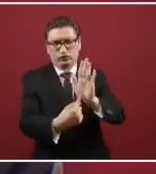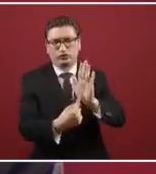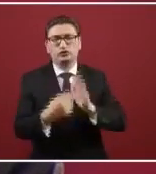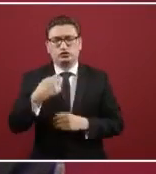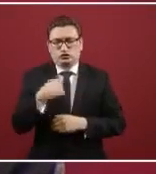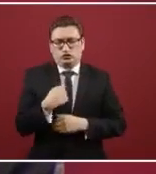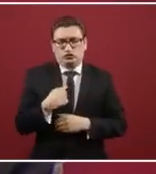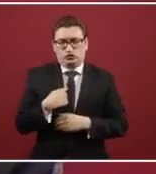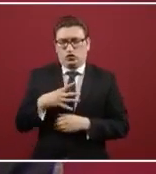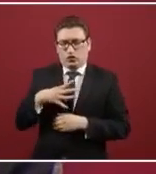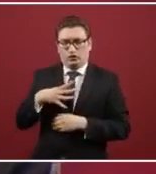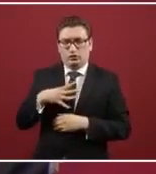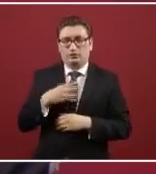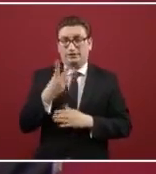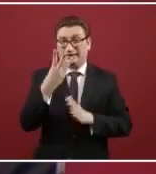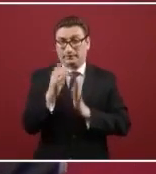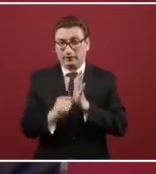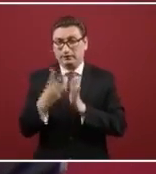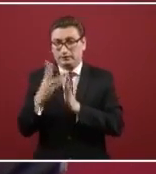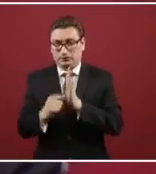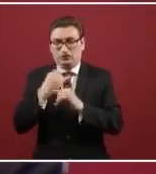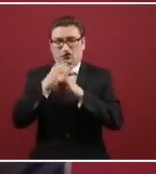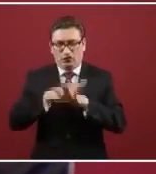dar a conocer un informe trimestral